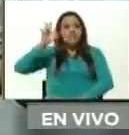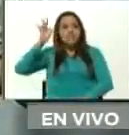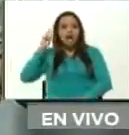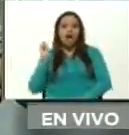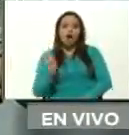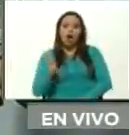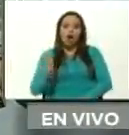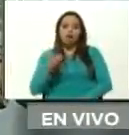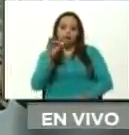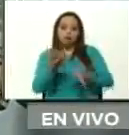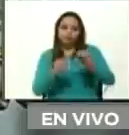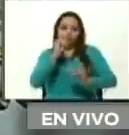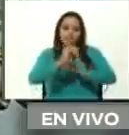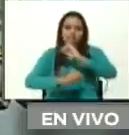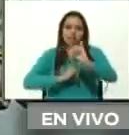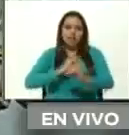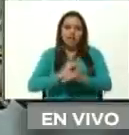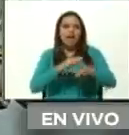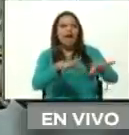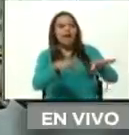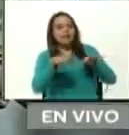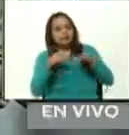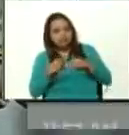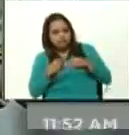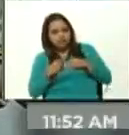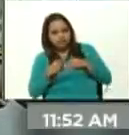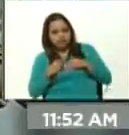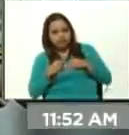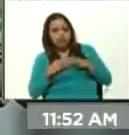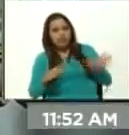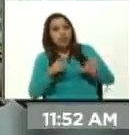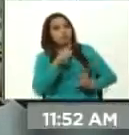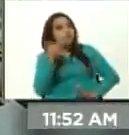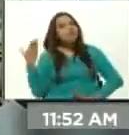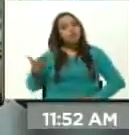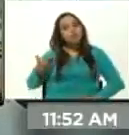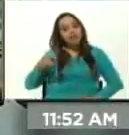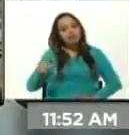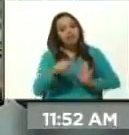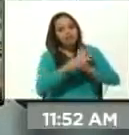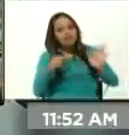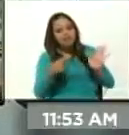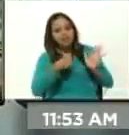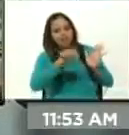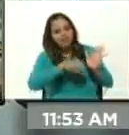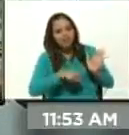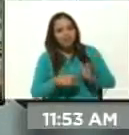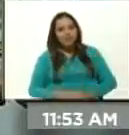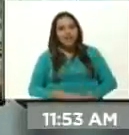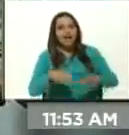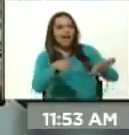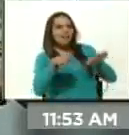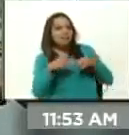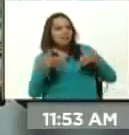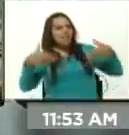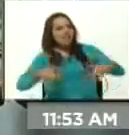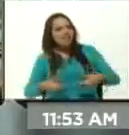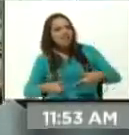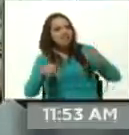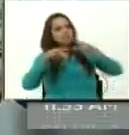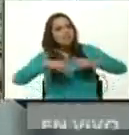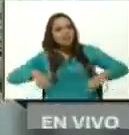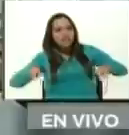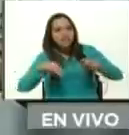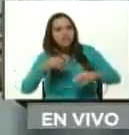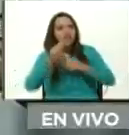Penal Internacional reconocerá, muy importante esto, los esfuerzos, reformas e investigaciones